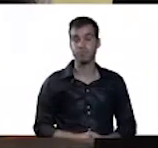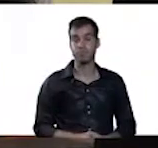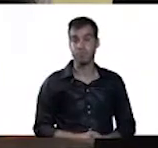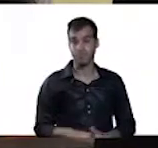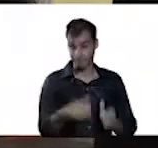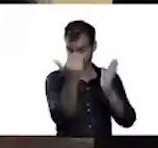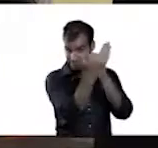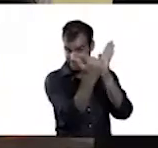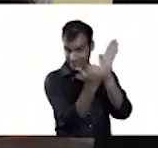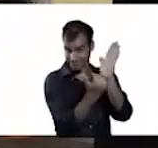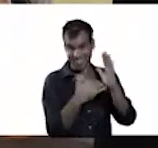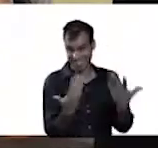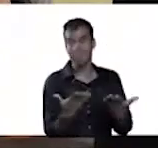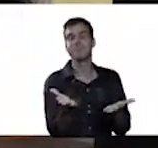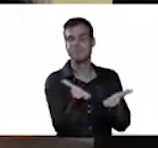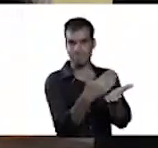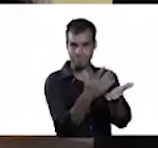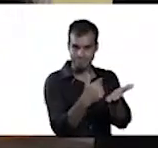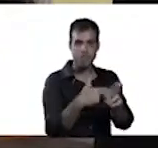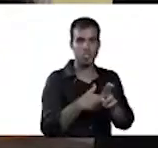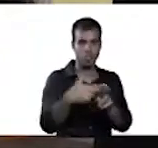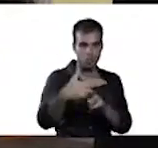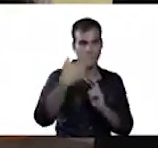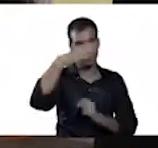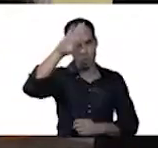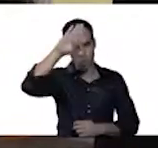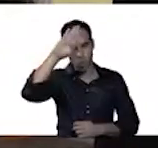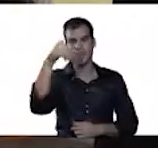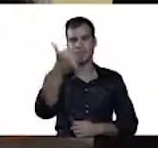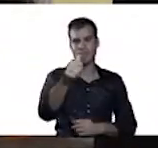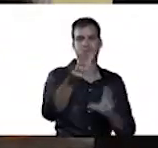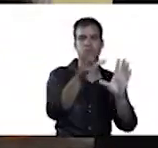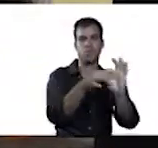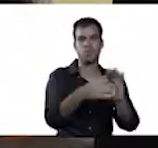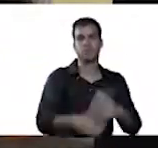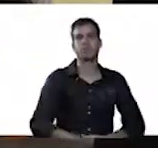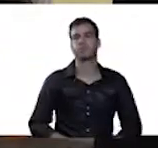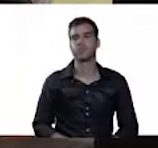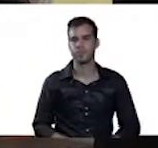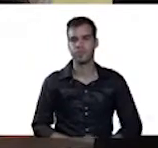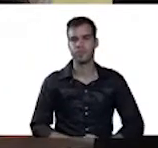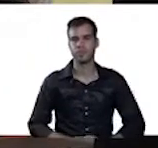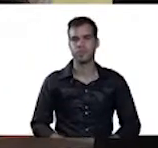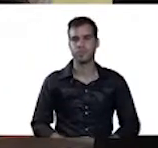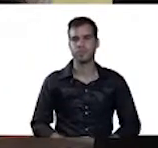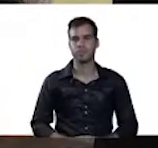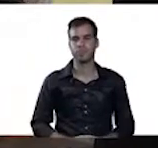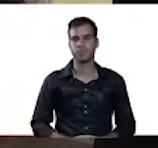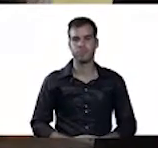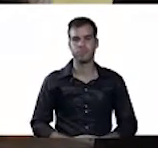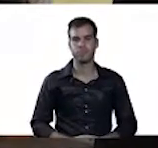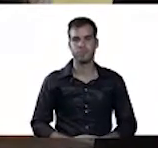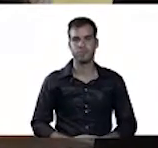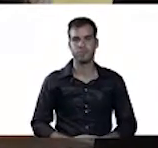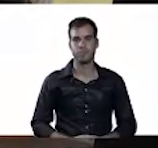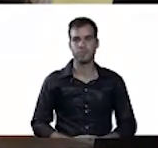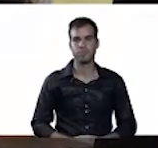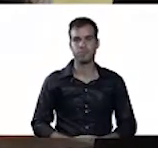55. Todas, repito, del libro de texto Historia de Cuba de 10º grado.